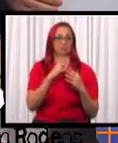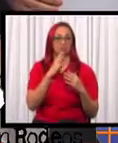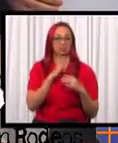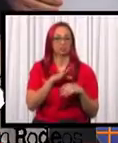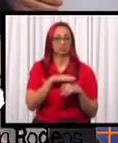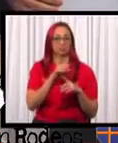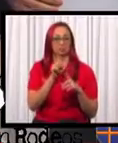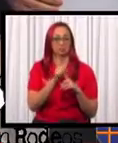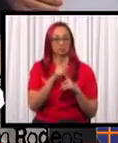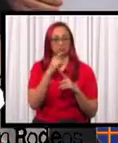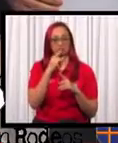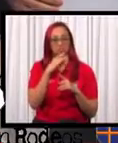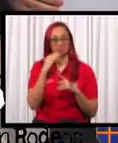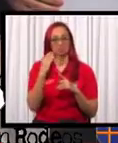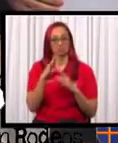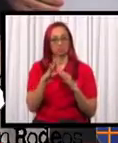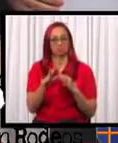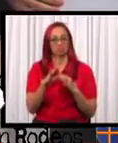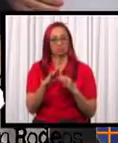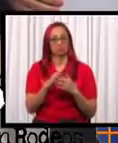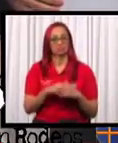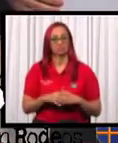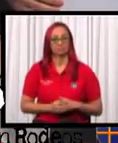del déficit de precipitación.